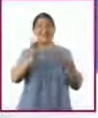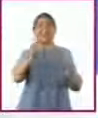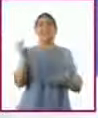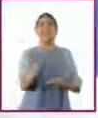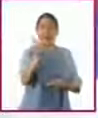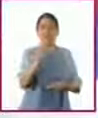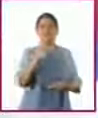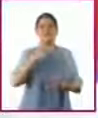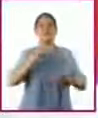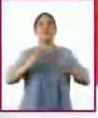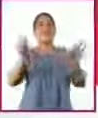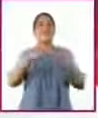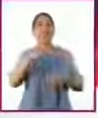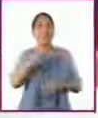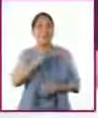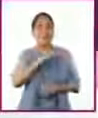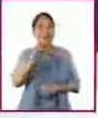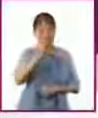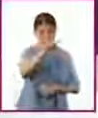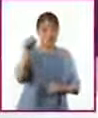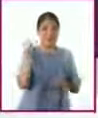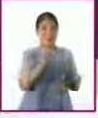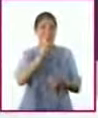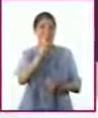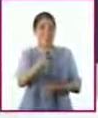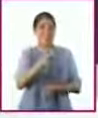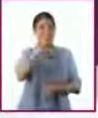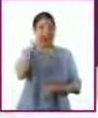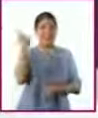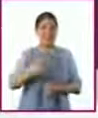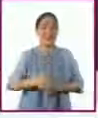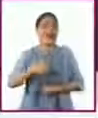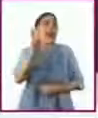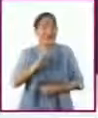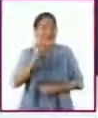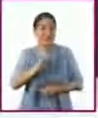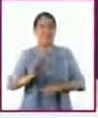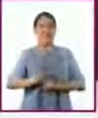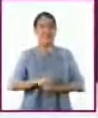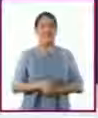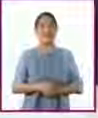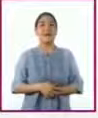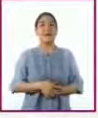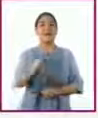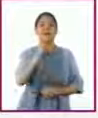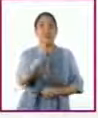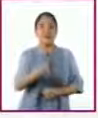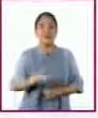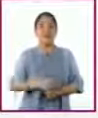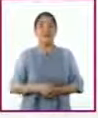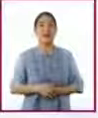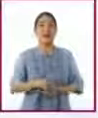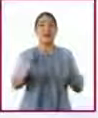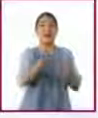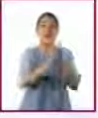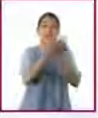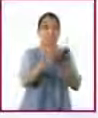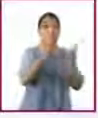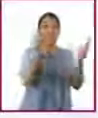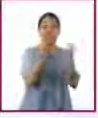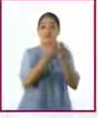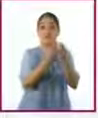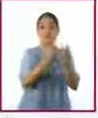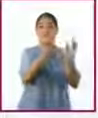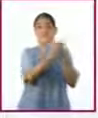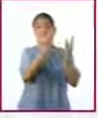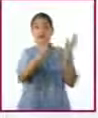claridad. ¿Ustedes también? Vamos a ver qué tal vamos. Las respuestas son: los libros se clasifican por